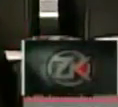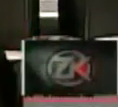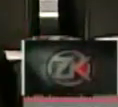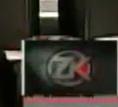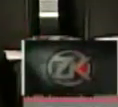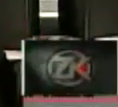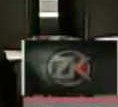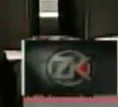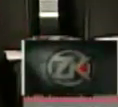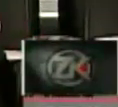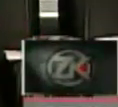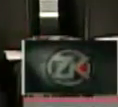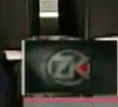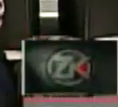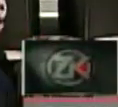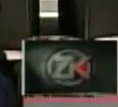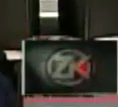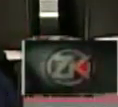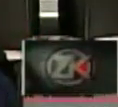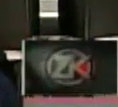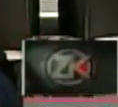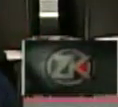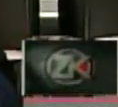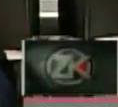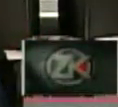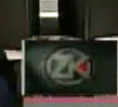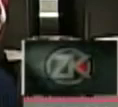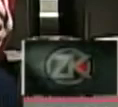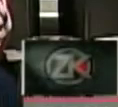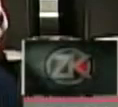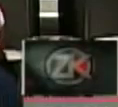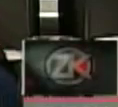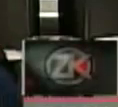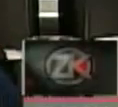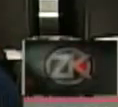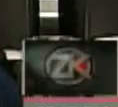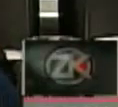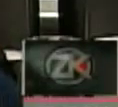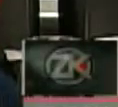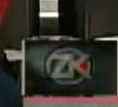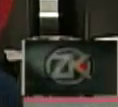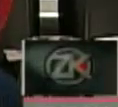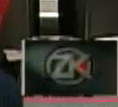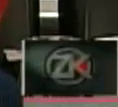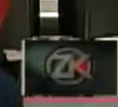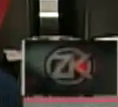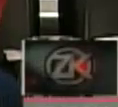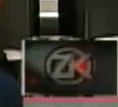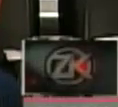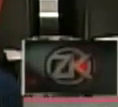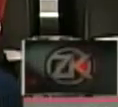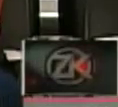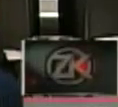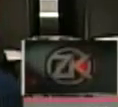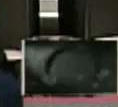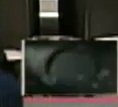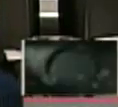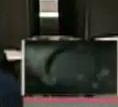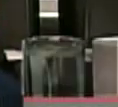toca a Venezuela, claro. El Amazonas toca a Colombia, ¿verdad? El Amazonas toca al Paraguay,